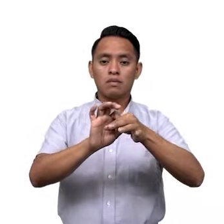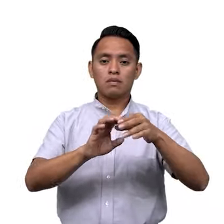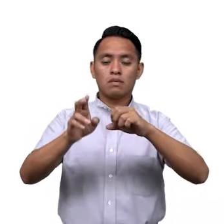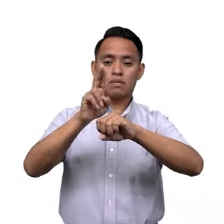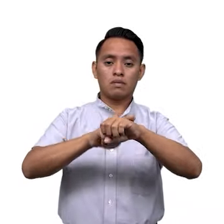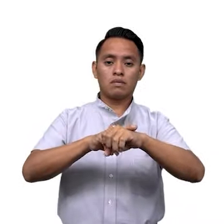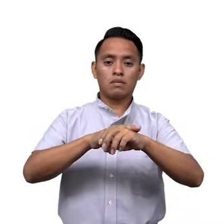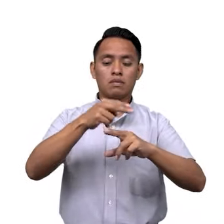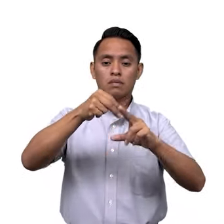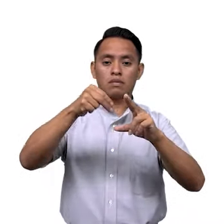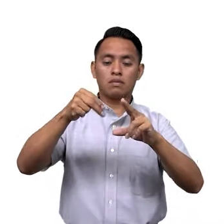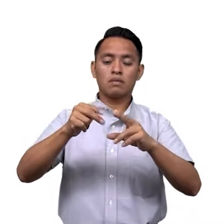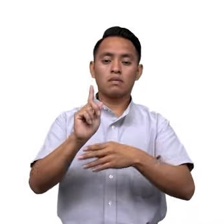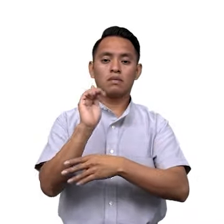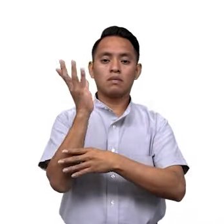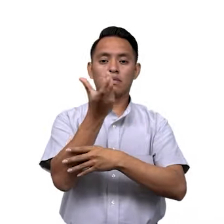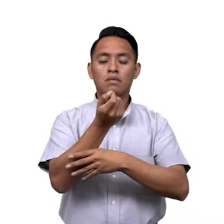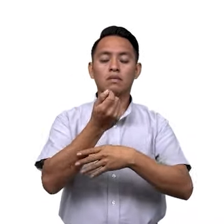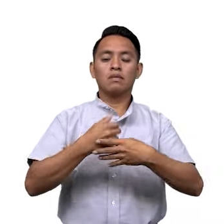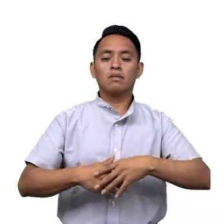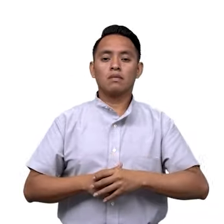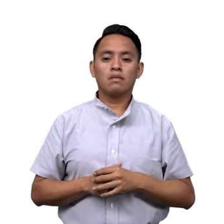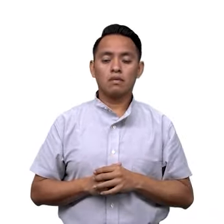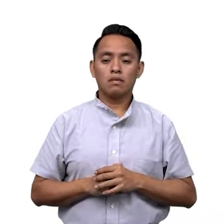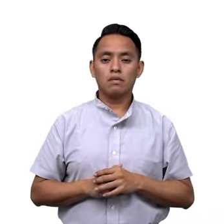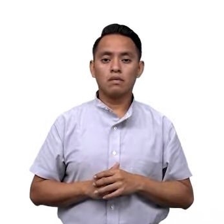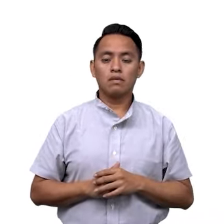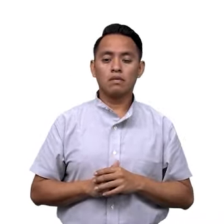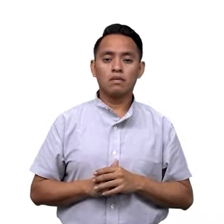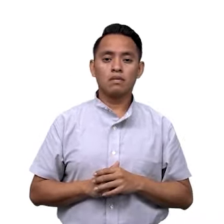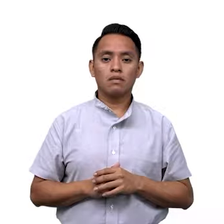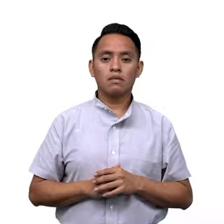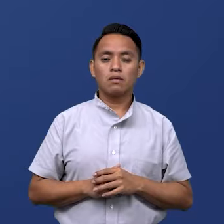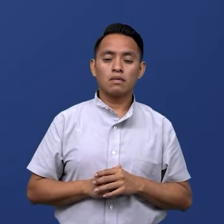Nacional, SINAPRED, somos todos.